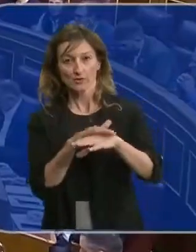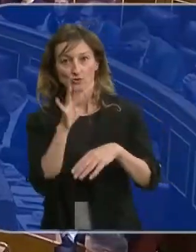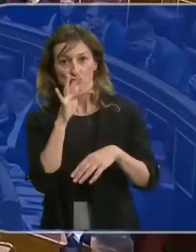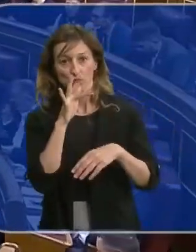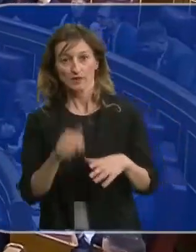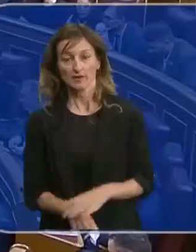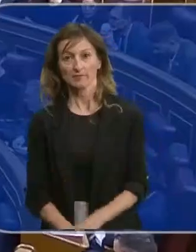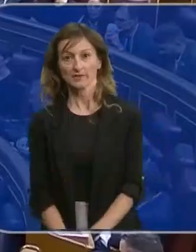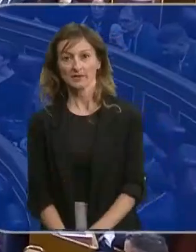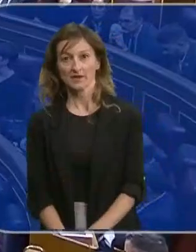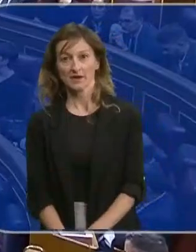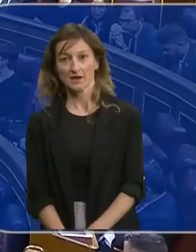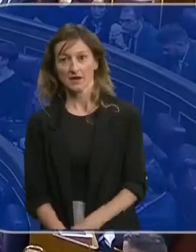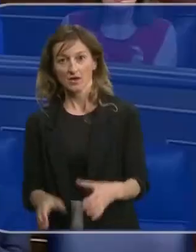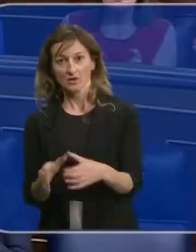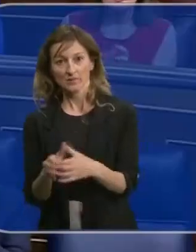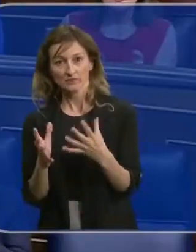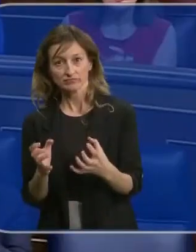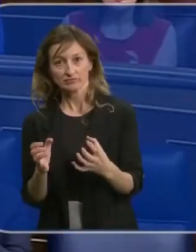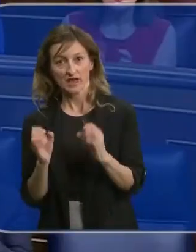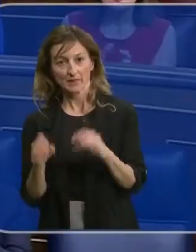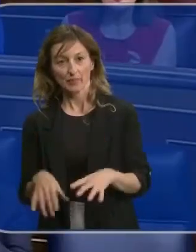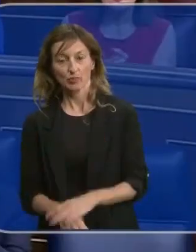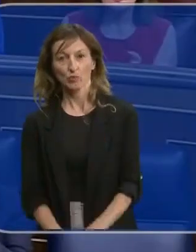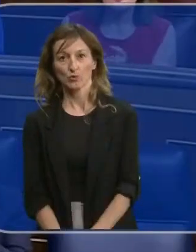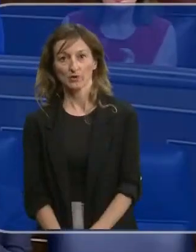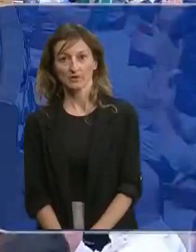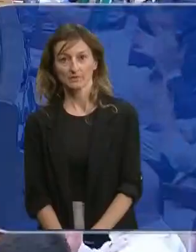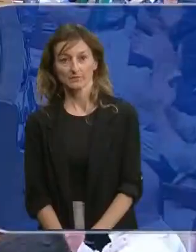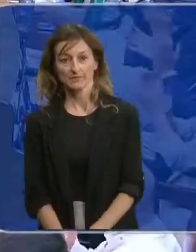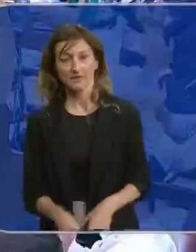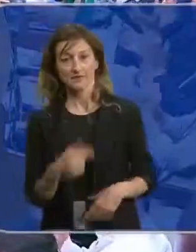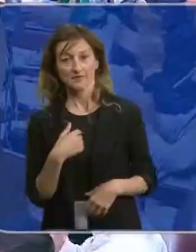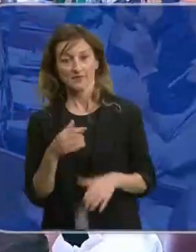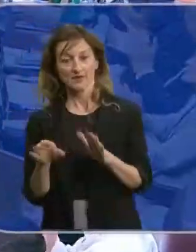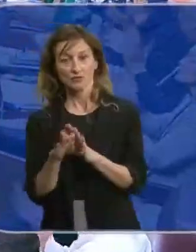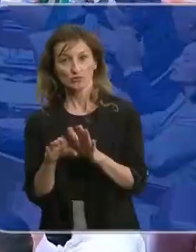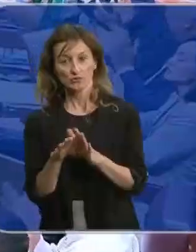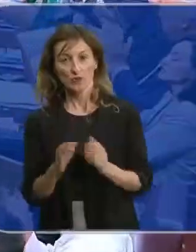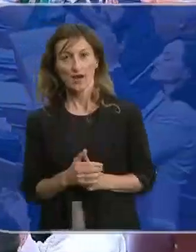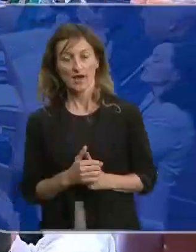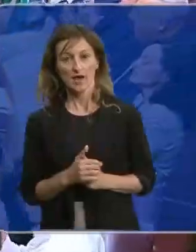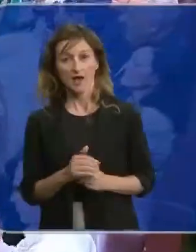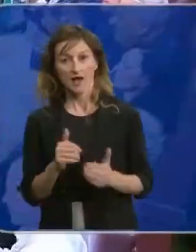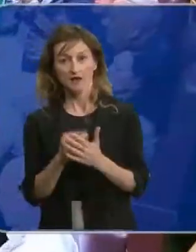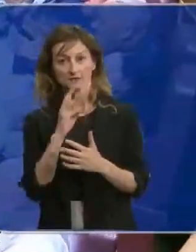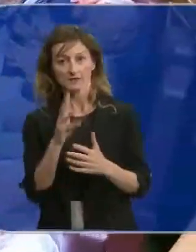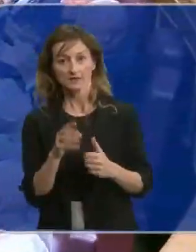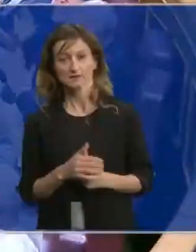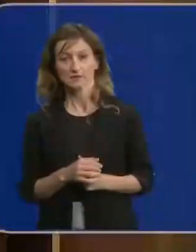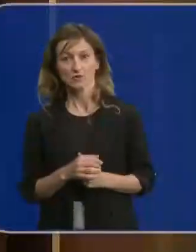largo abandone esa oposición avinagrada Sánchez asegura que terminará la legislatura lo hace un día después de otra derrota